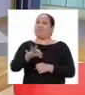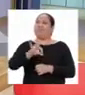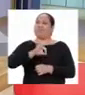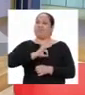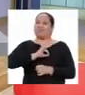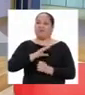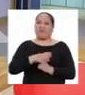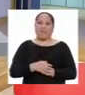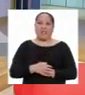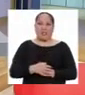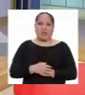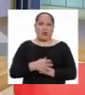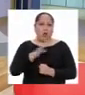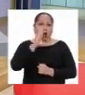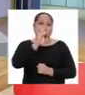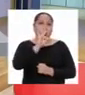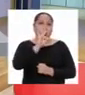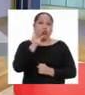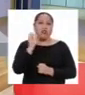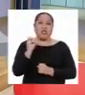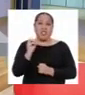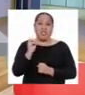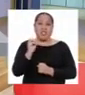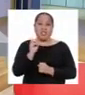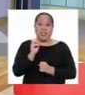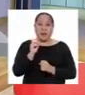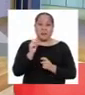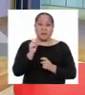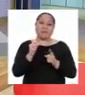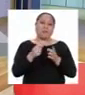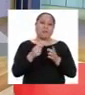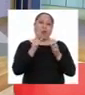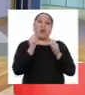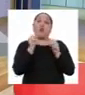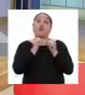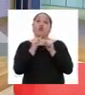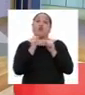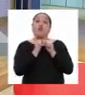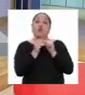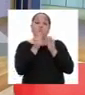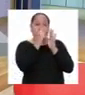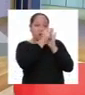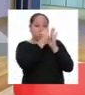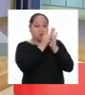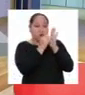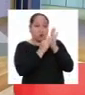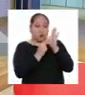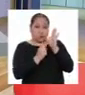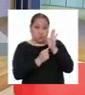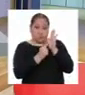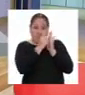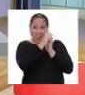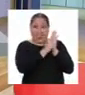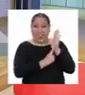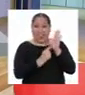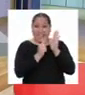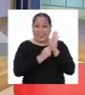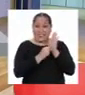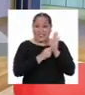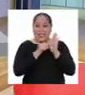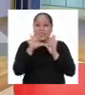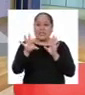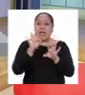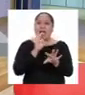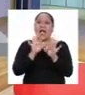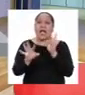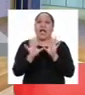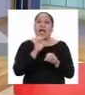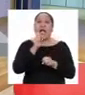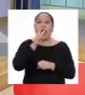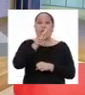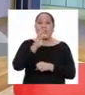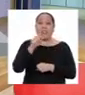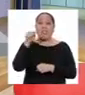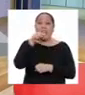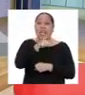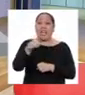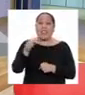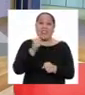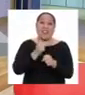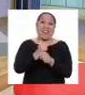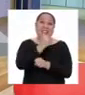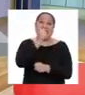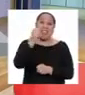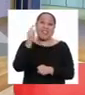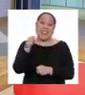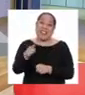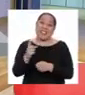hacer 80 papelitos siguiendo la numeración de la lista y sacar solo 20. Ellas y ellos serán nuestros ganadores,